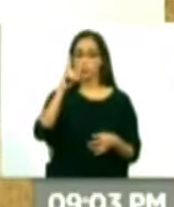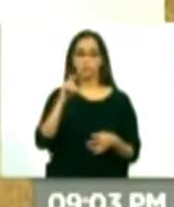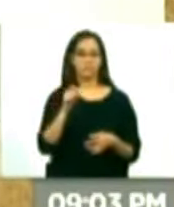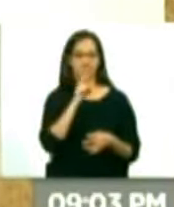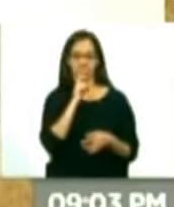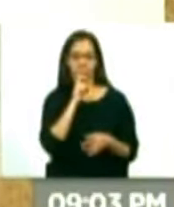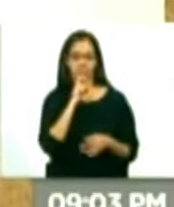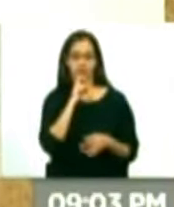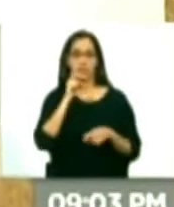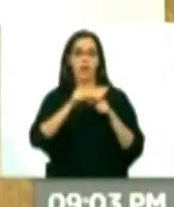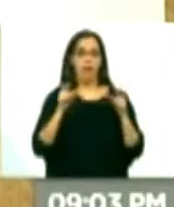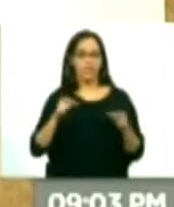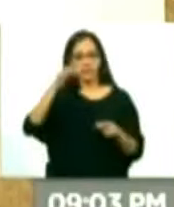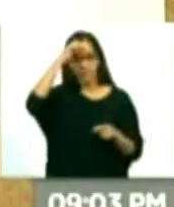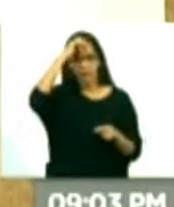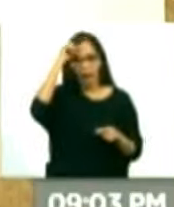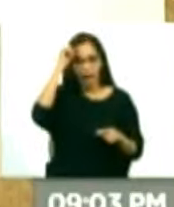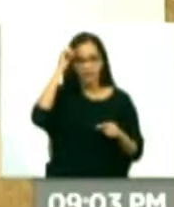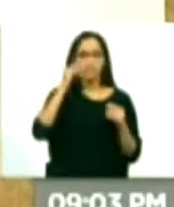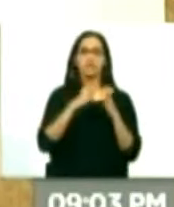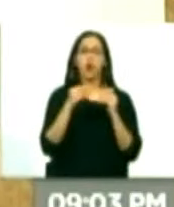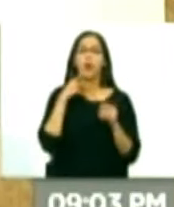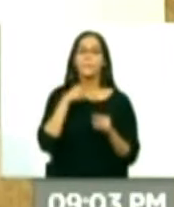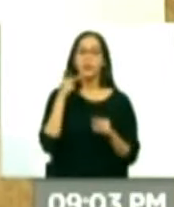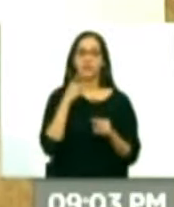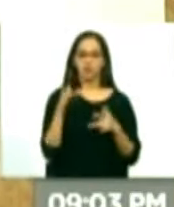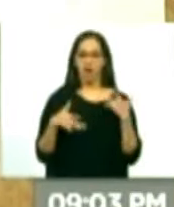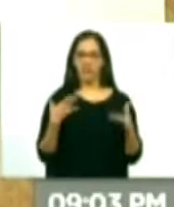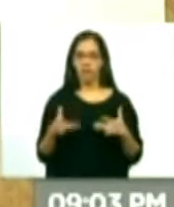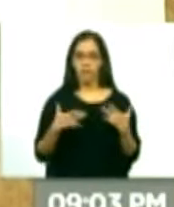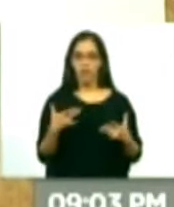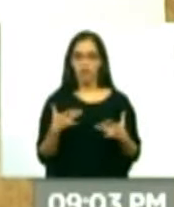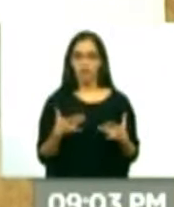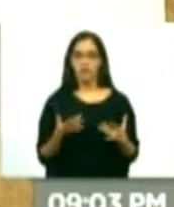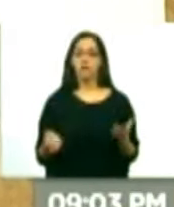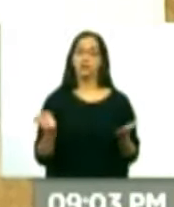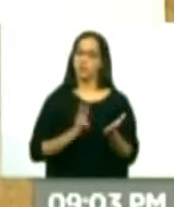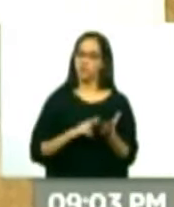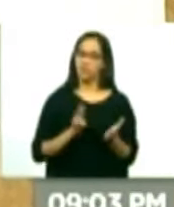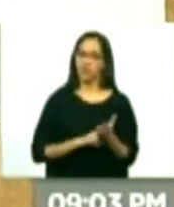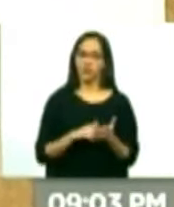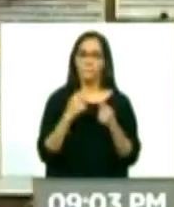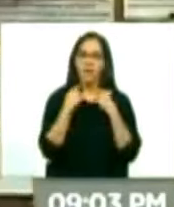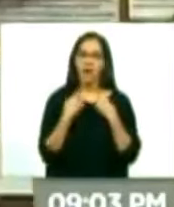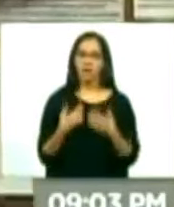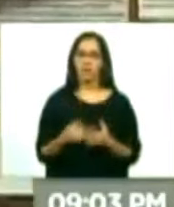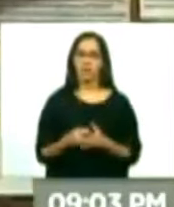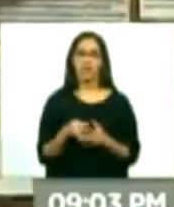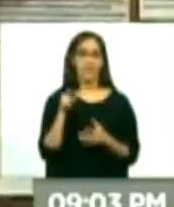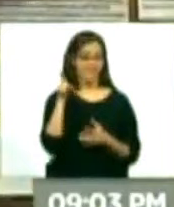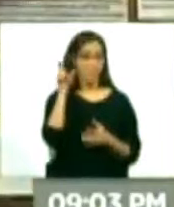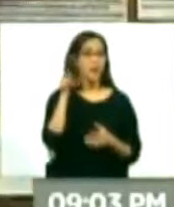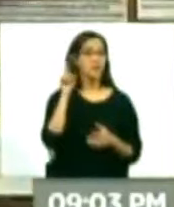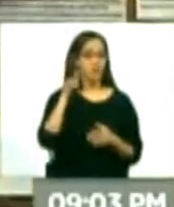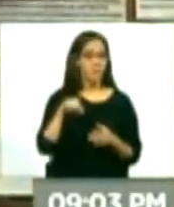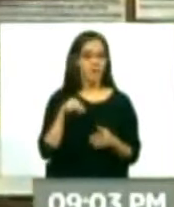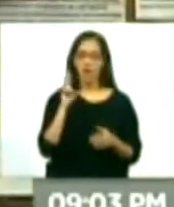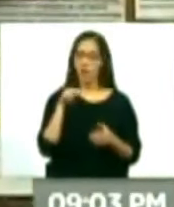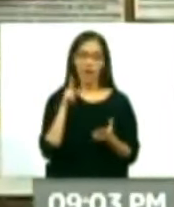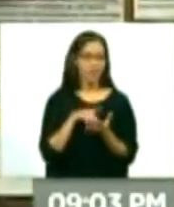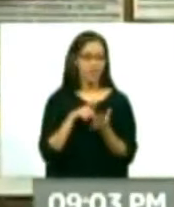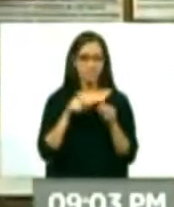La gente está harta de todos los políticos y sus acciones, reiteradamente fracasadas. Este también nunca ha participado